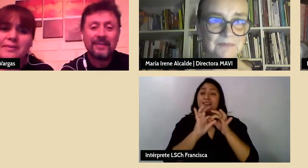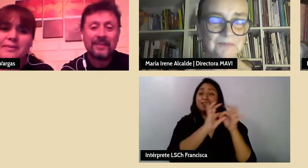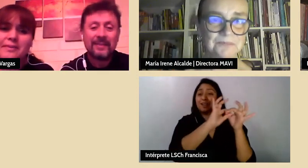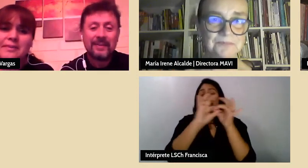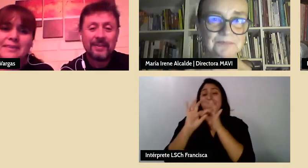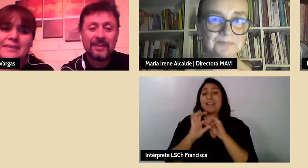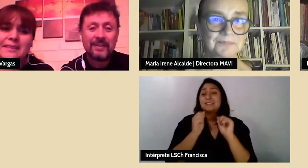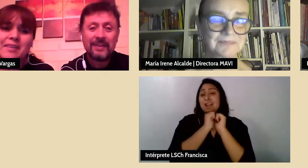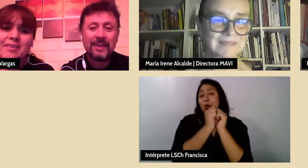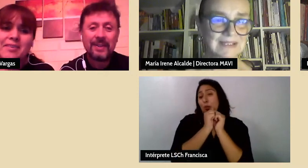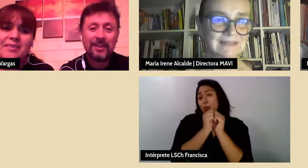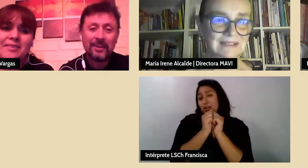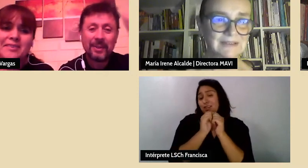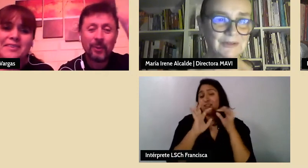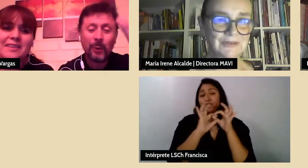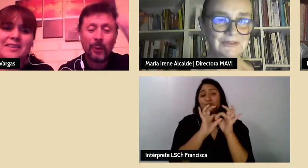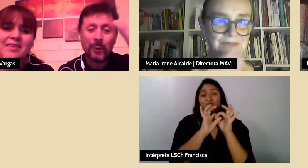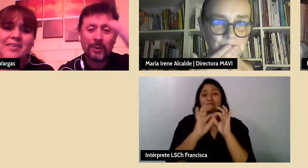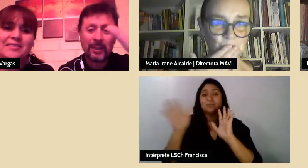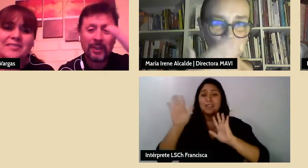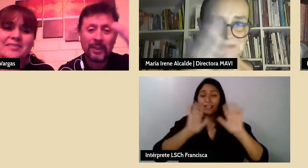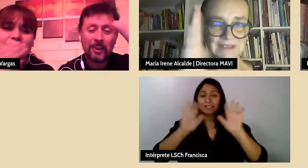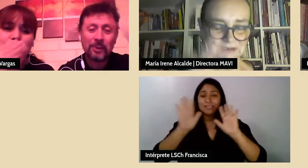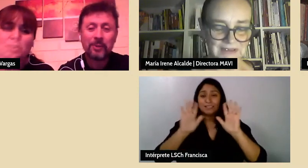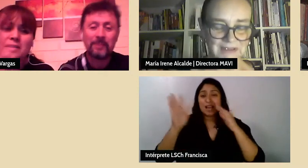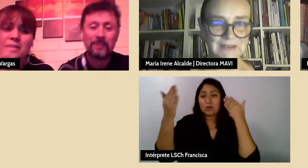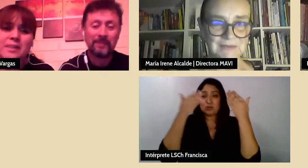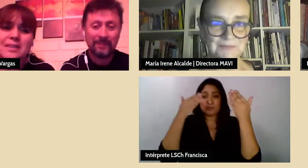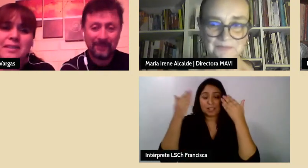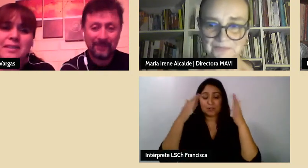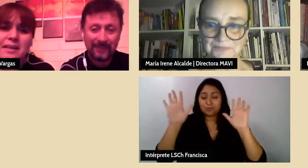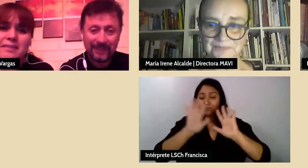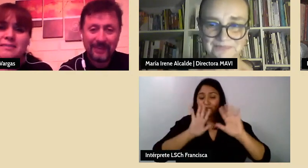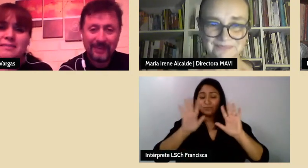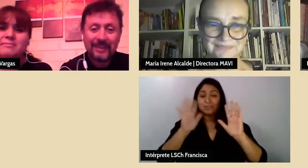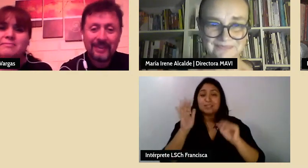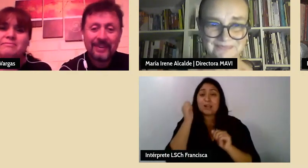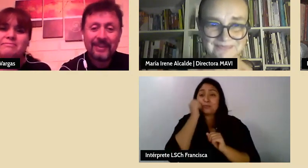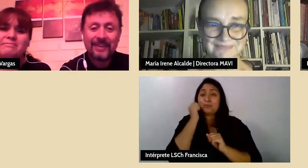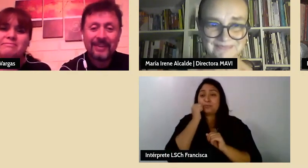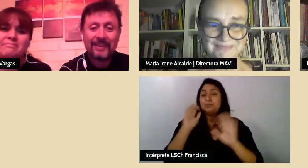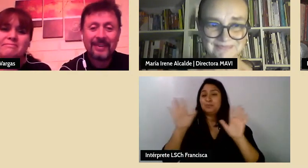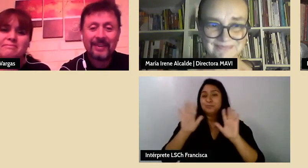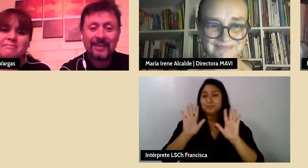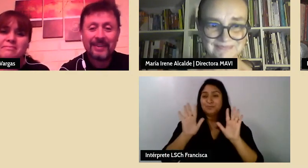compañeras, compañeros. Gracias. Chao, saludos. Chao, cariño. Gracias.